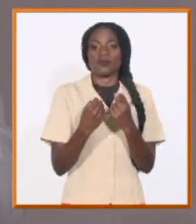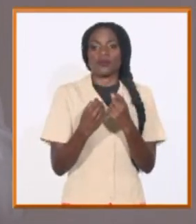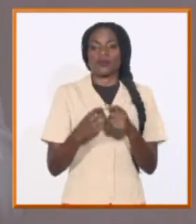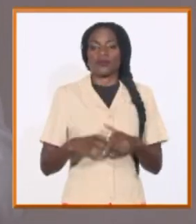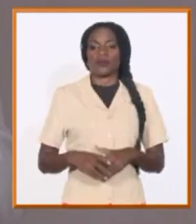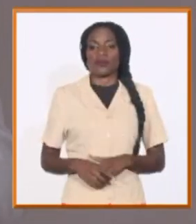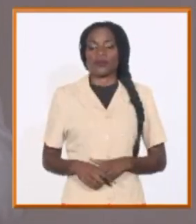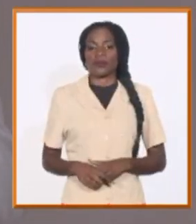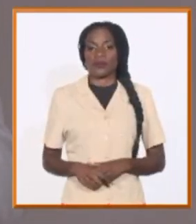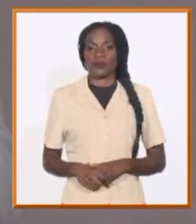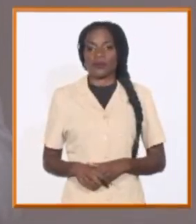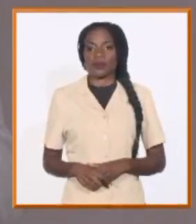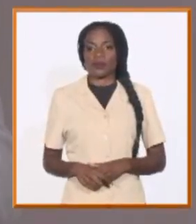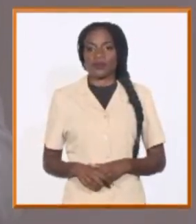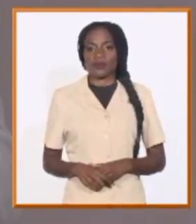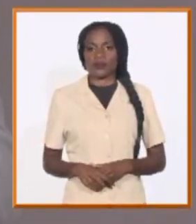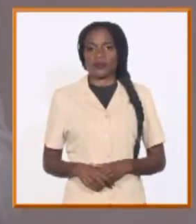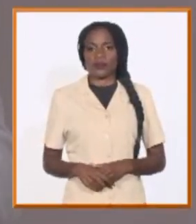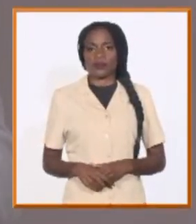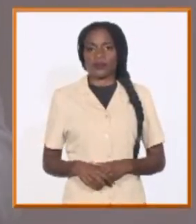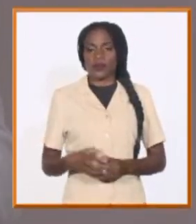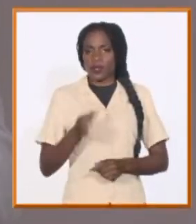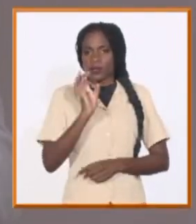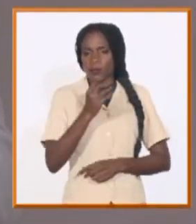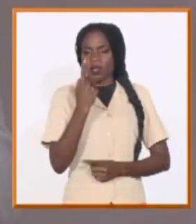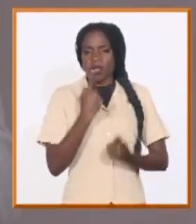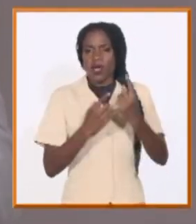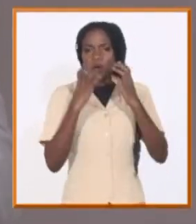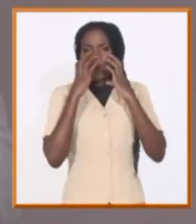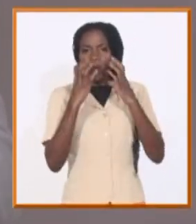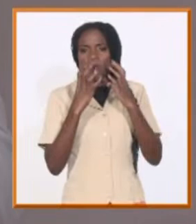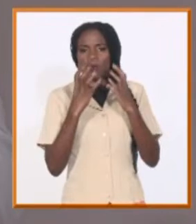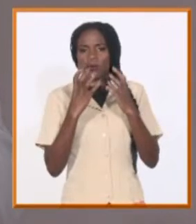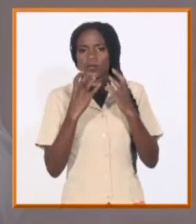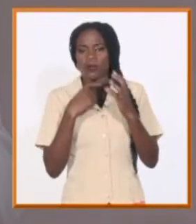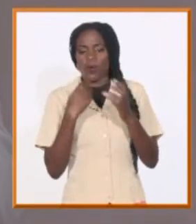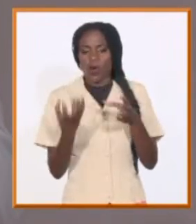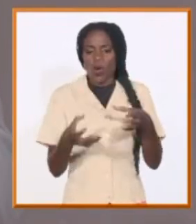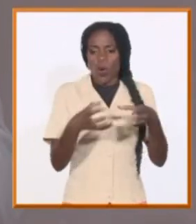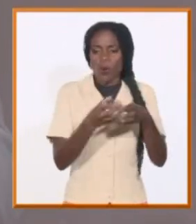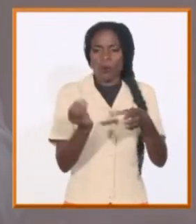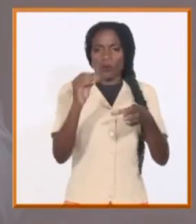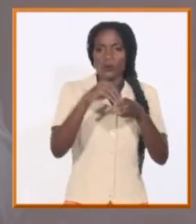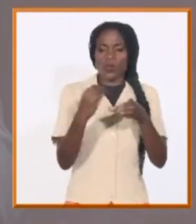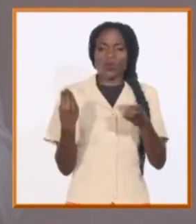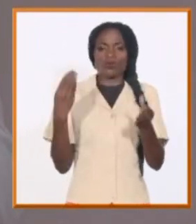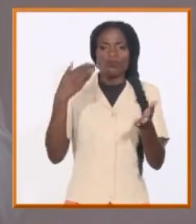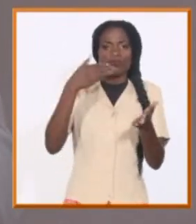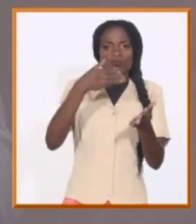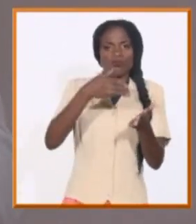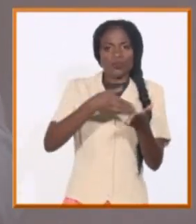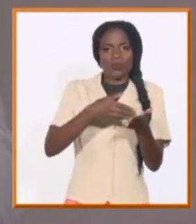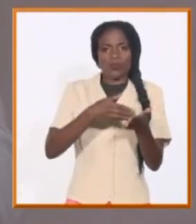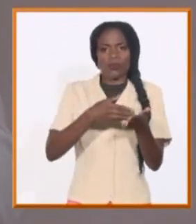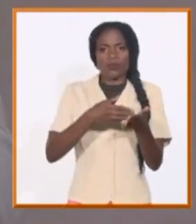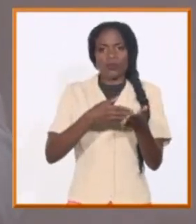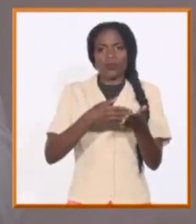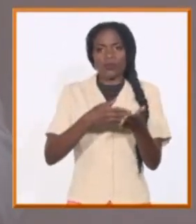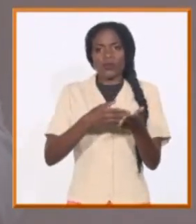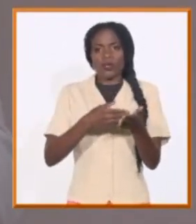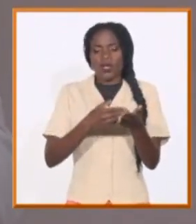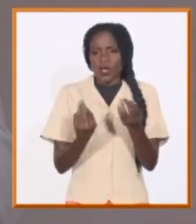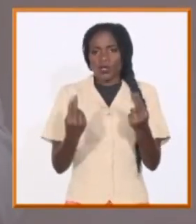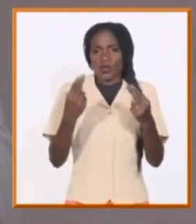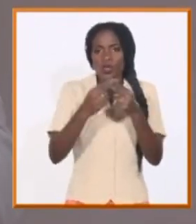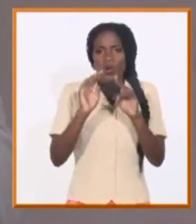teamwork. Que es verdad, no va a ser algo importante, las conformaciones de los equipos, algunos llegaron prácticamente en la